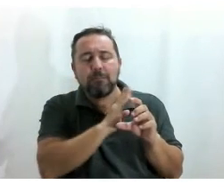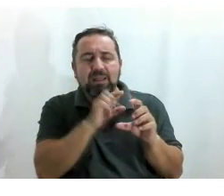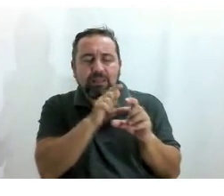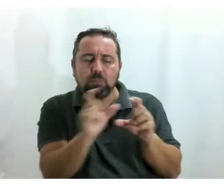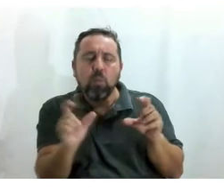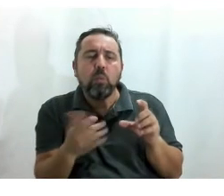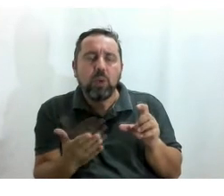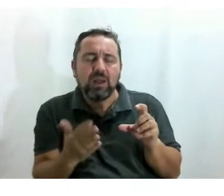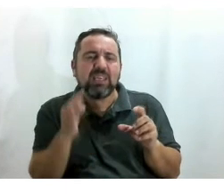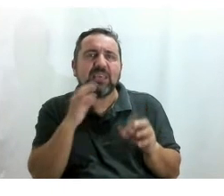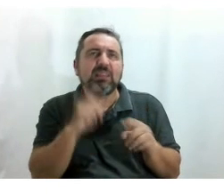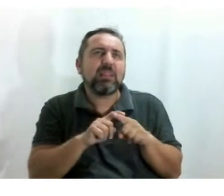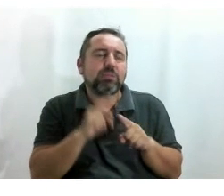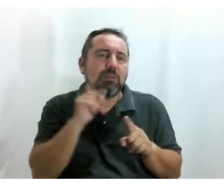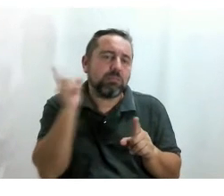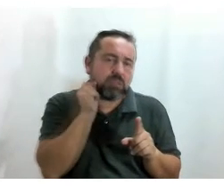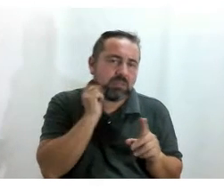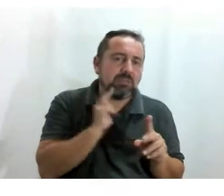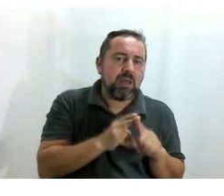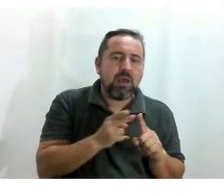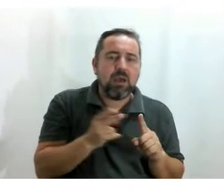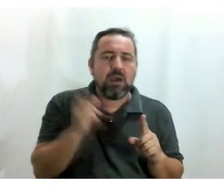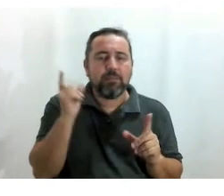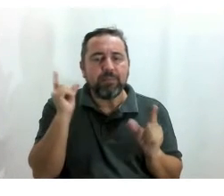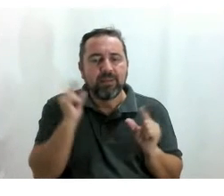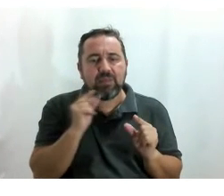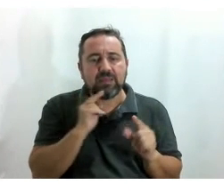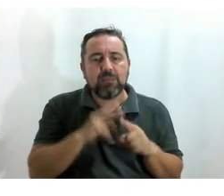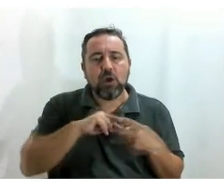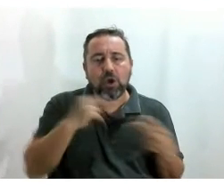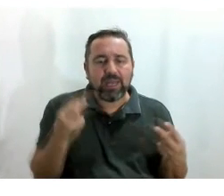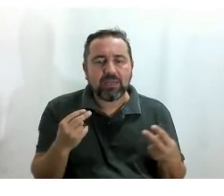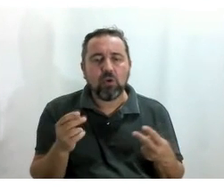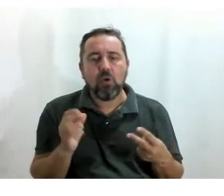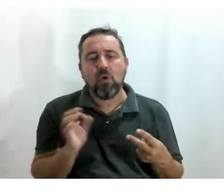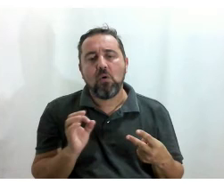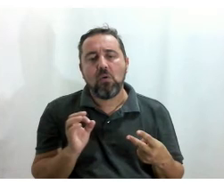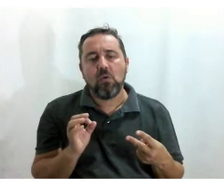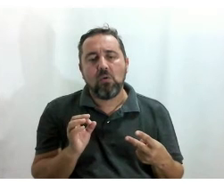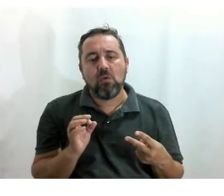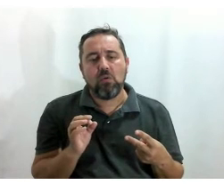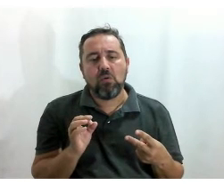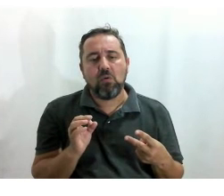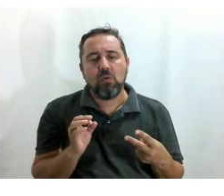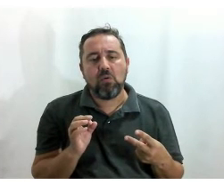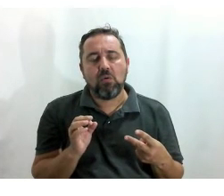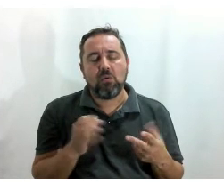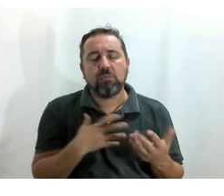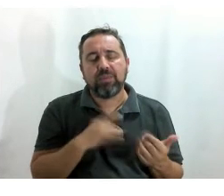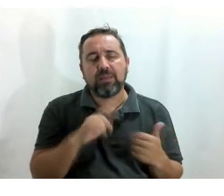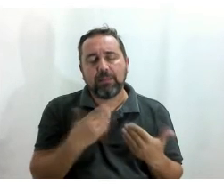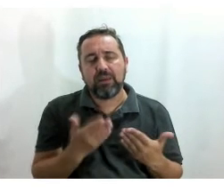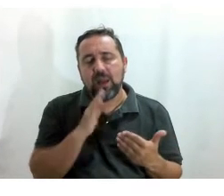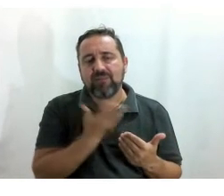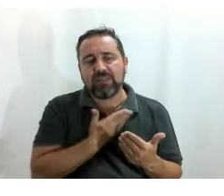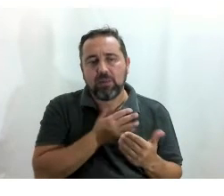tipo de pérdidas auditivas? Si fuera una pérdida de tipo congénito, si serían afectadas también